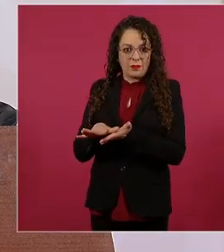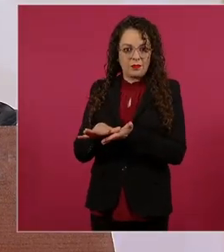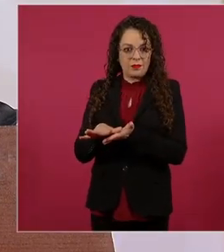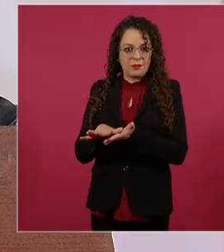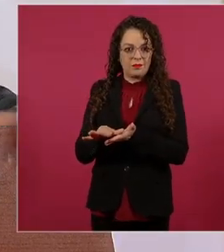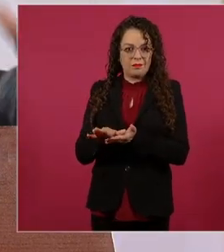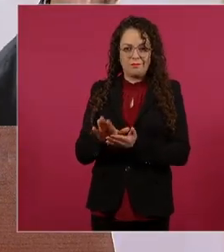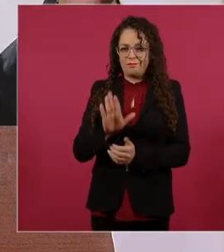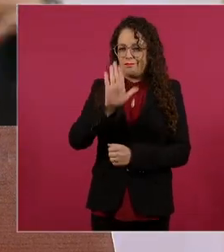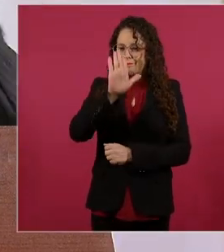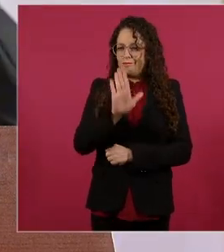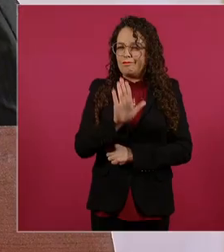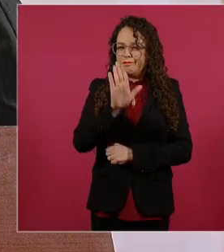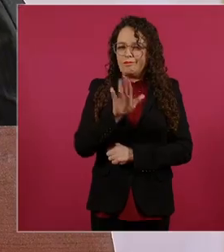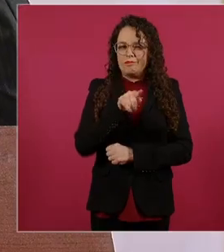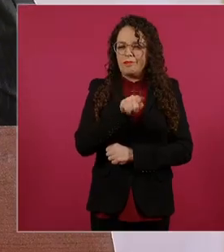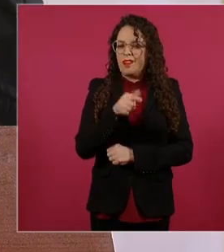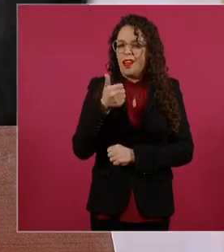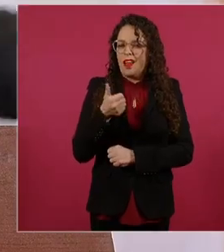porque